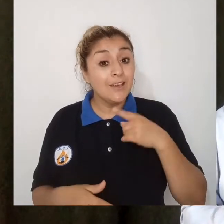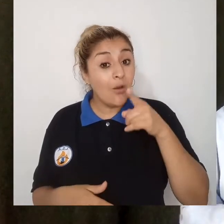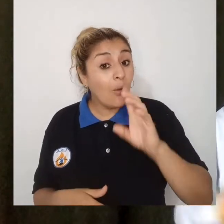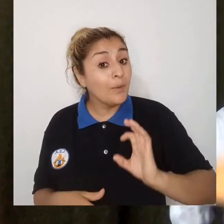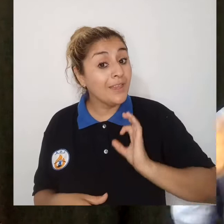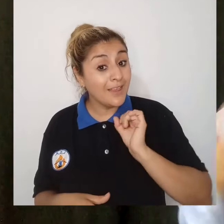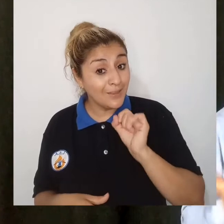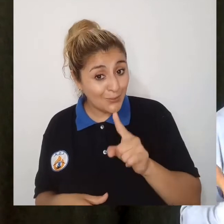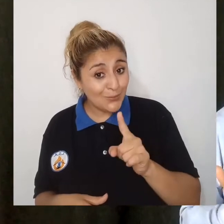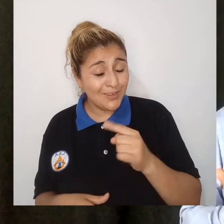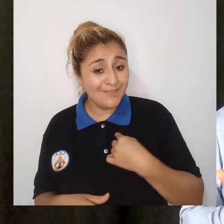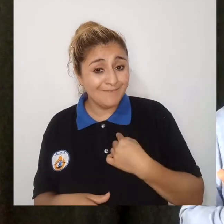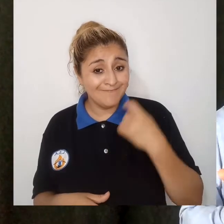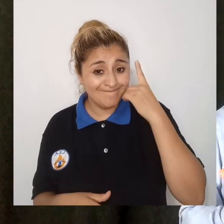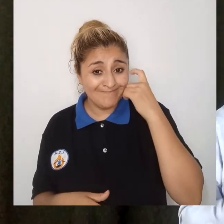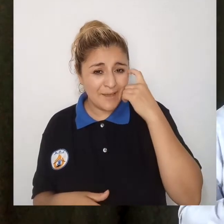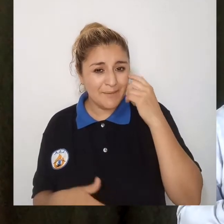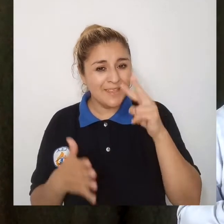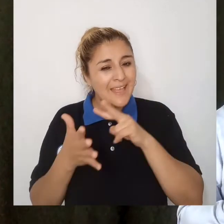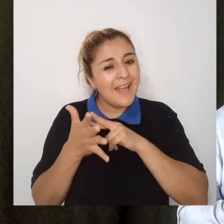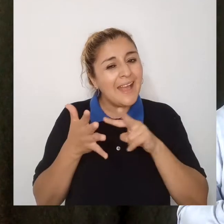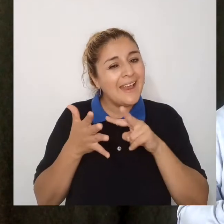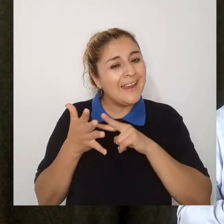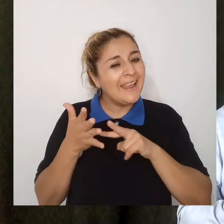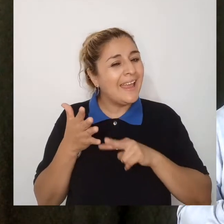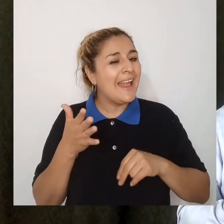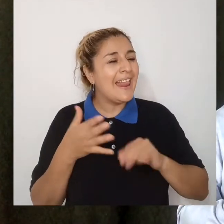tengo una lectura espiritual